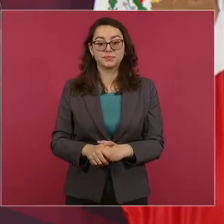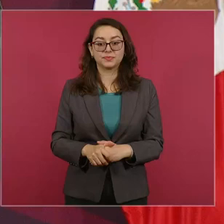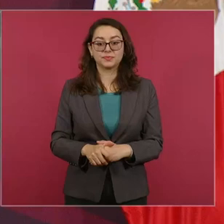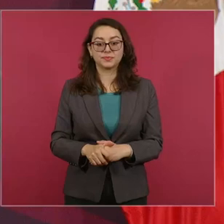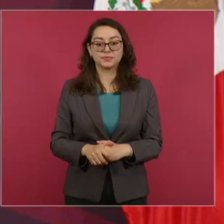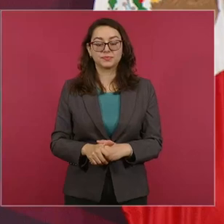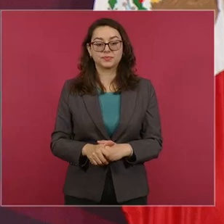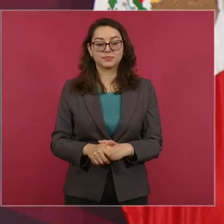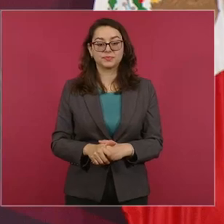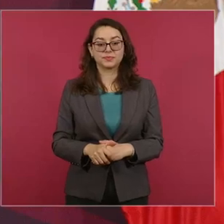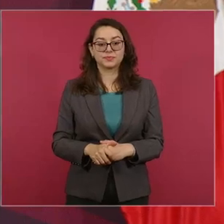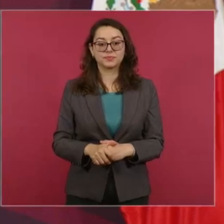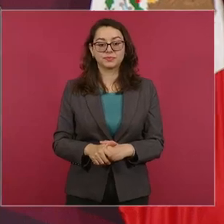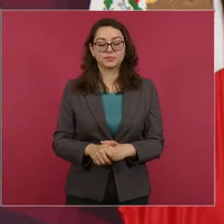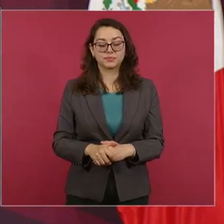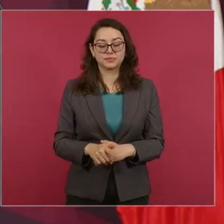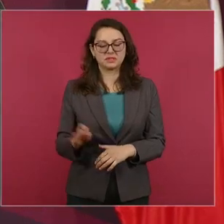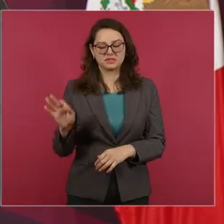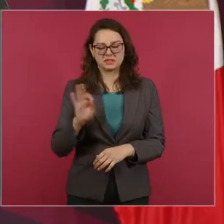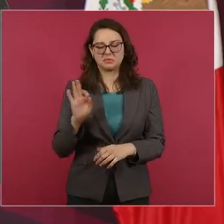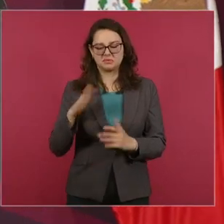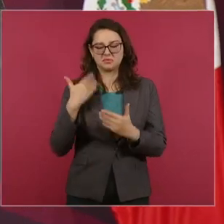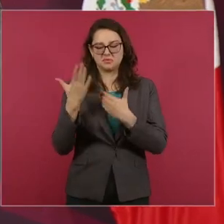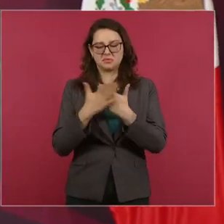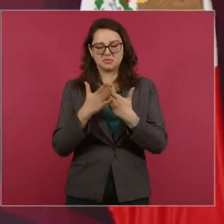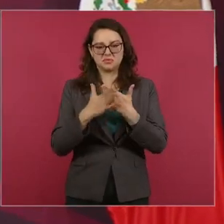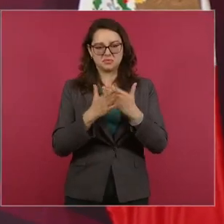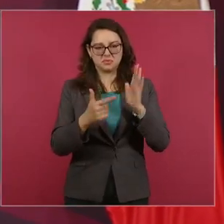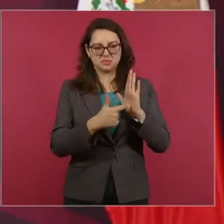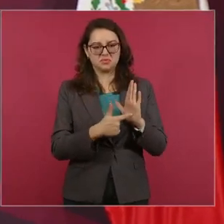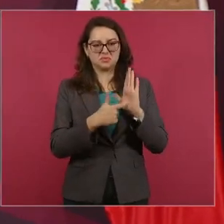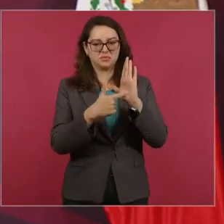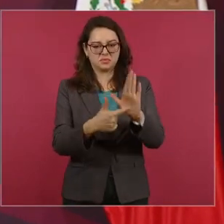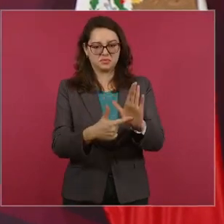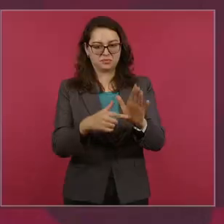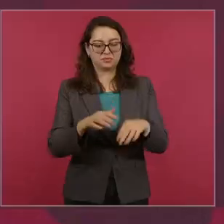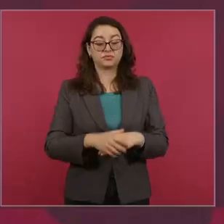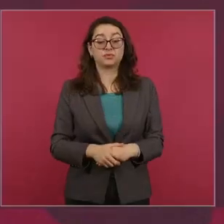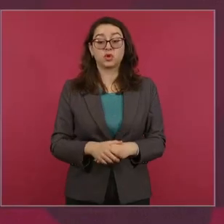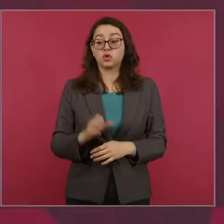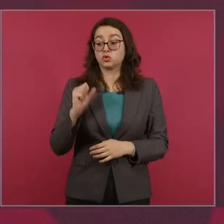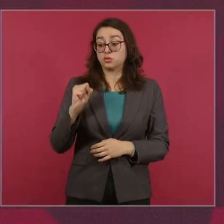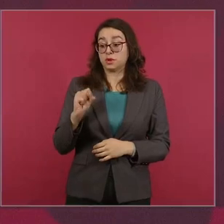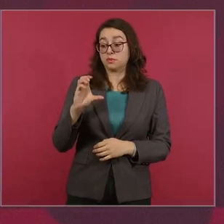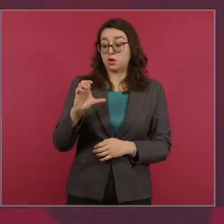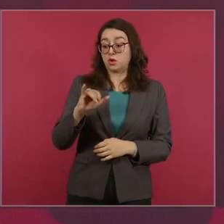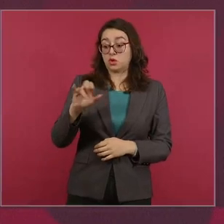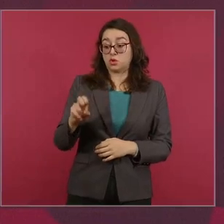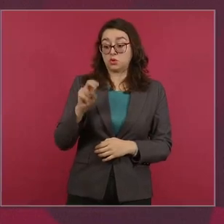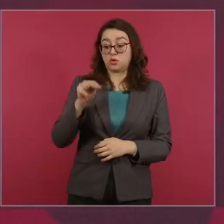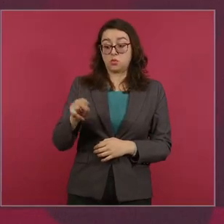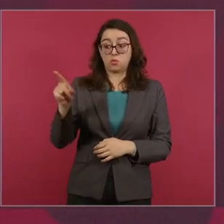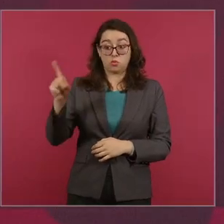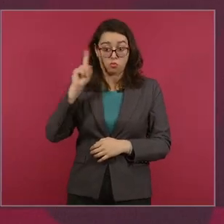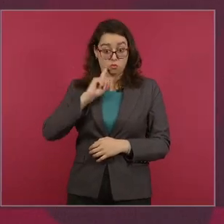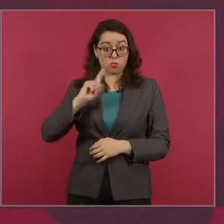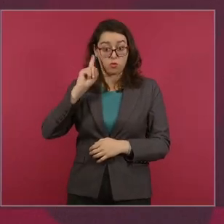a lo mejor un día de esto la damos a conocer, la presidenta de la Suprema Corte que iban a entregar